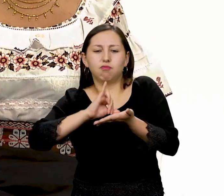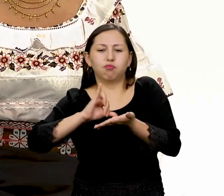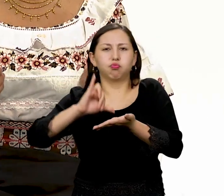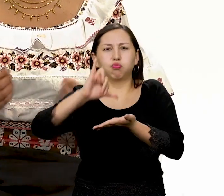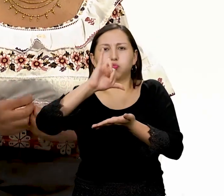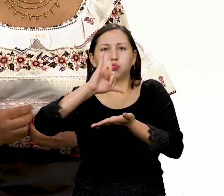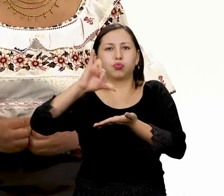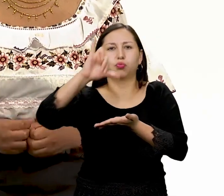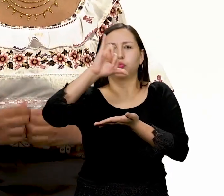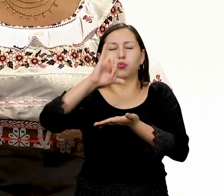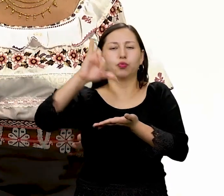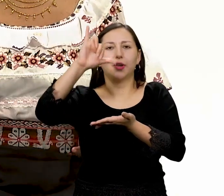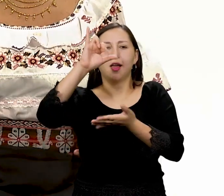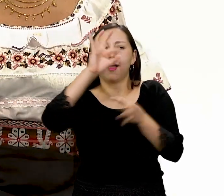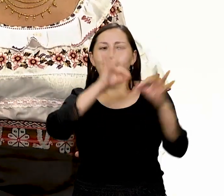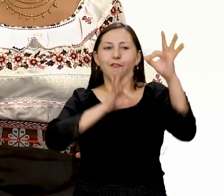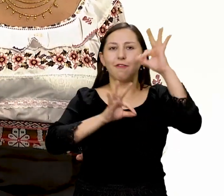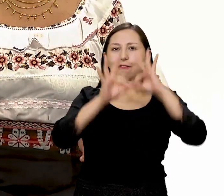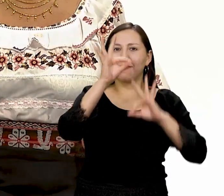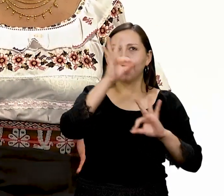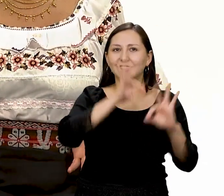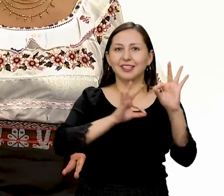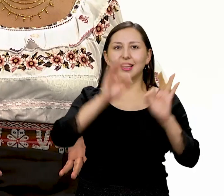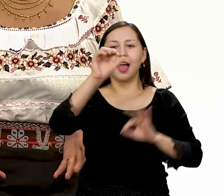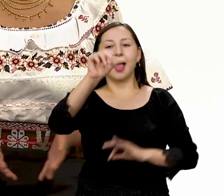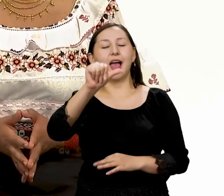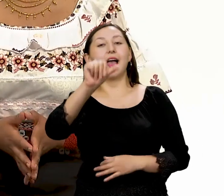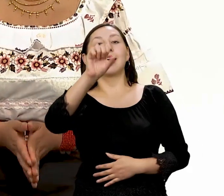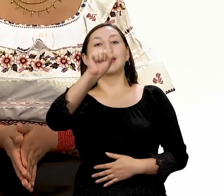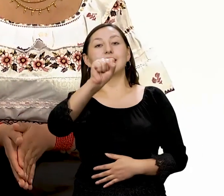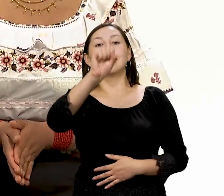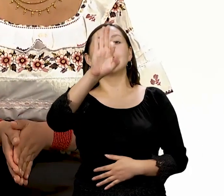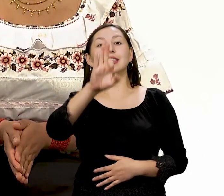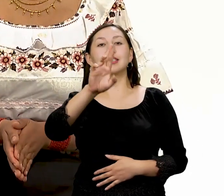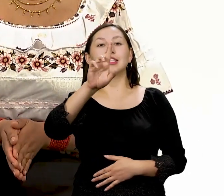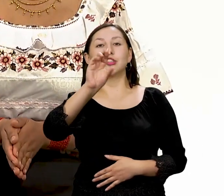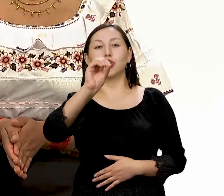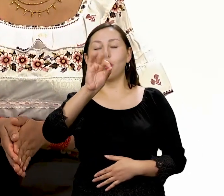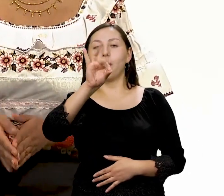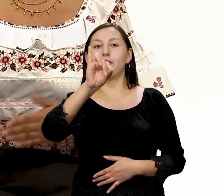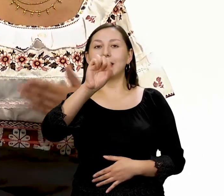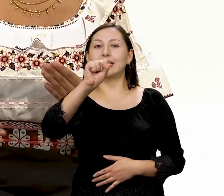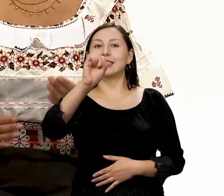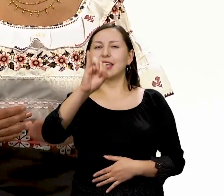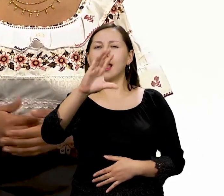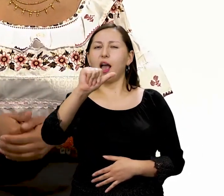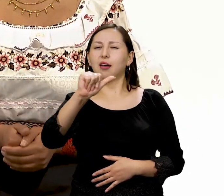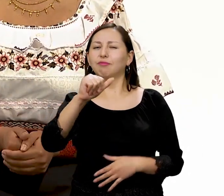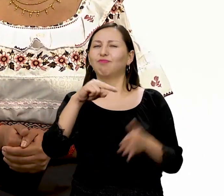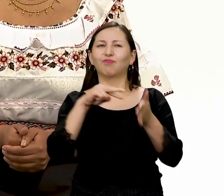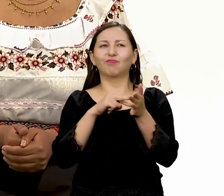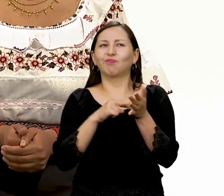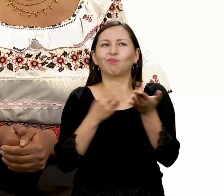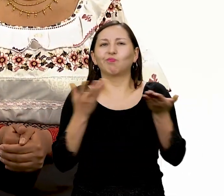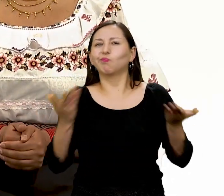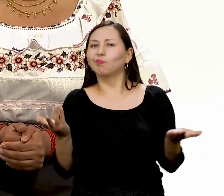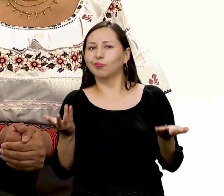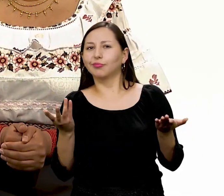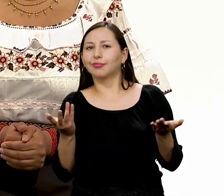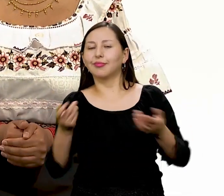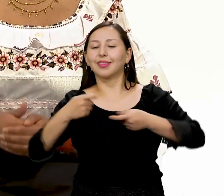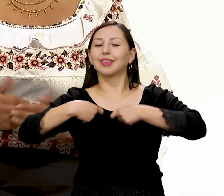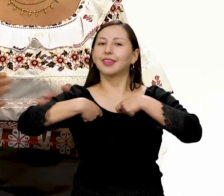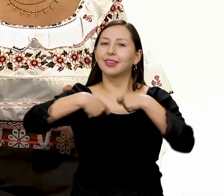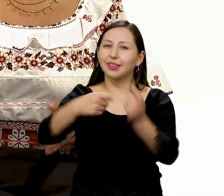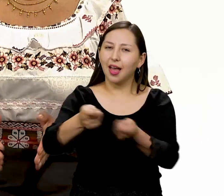uno escucha y dice astrofísica y dice, ¿qué es eso? Entonces, nosotros hemos hecho talleres